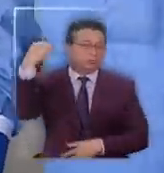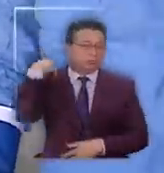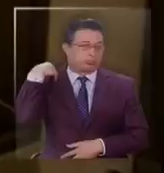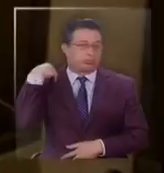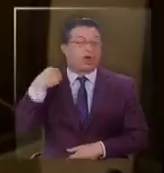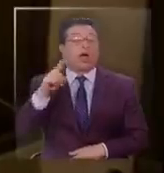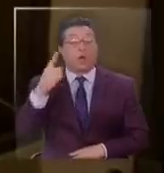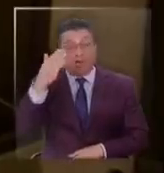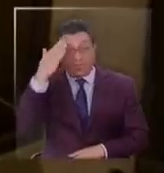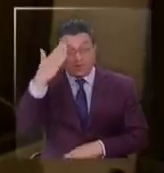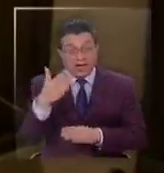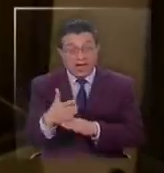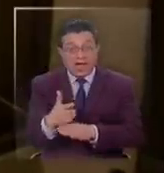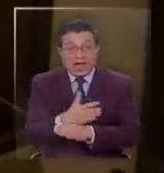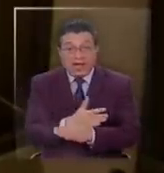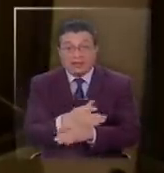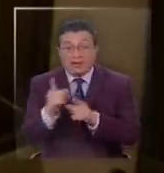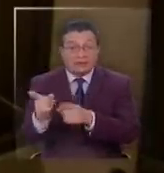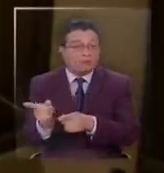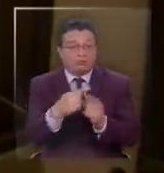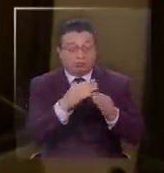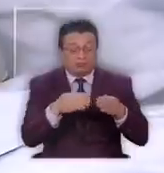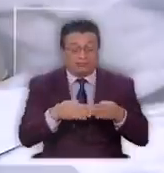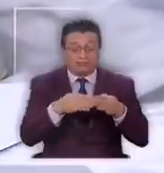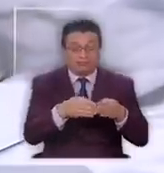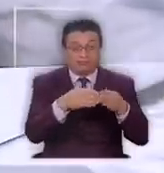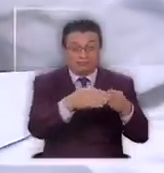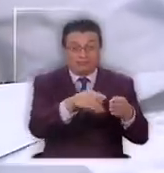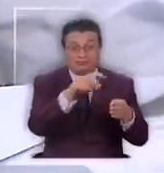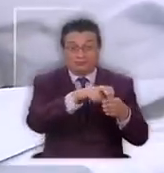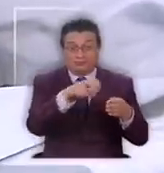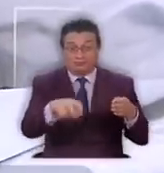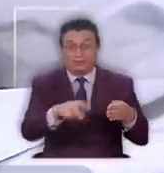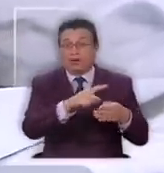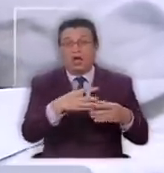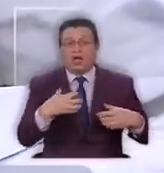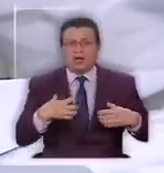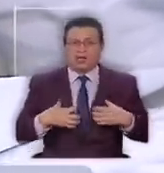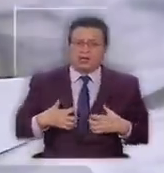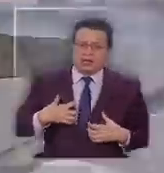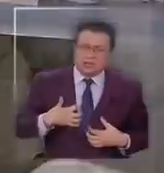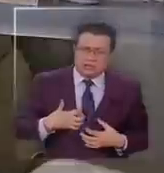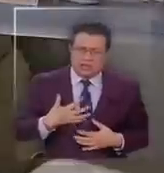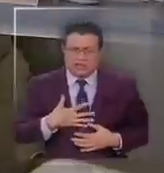un día antes de ser evacuado desde el crucero evidenció una molestia.